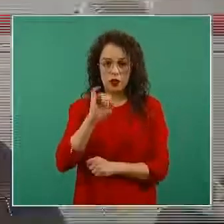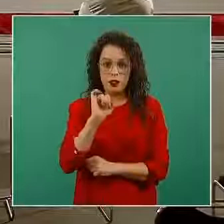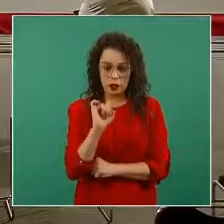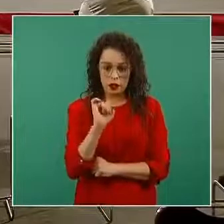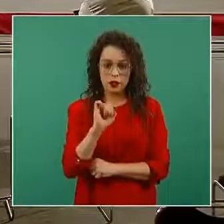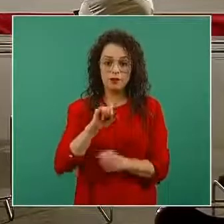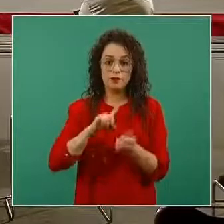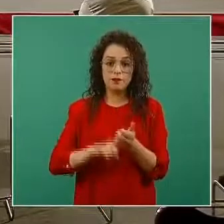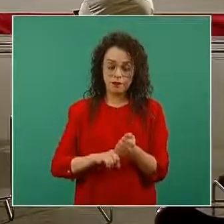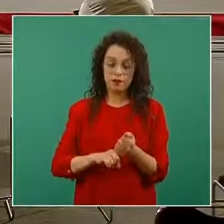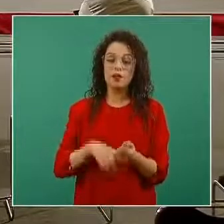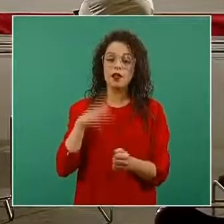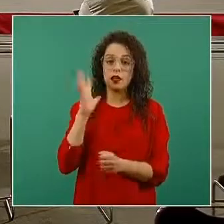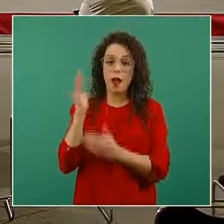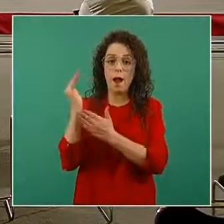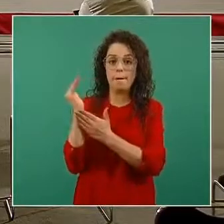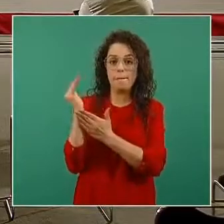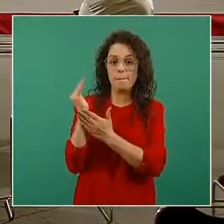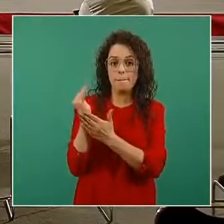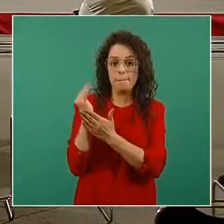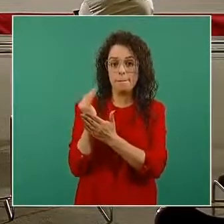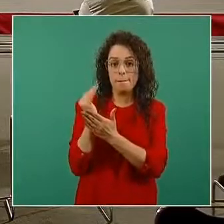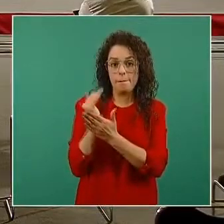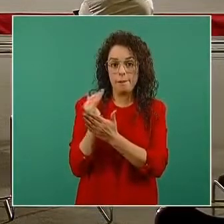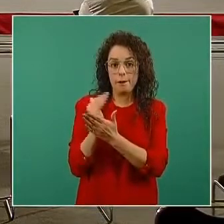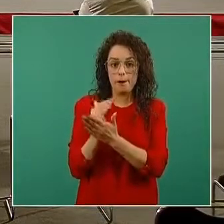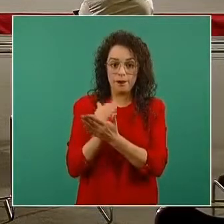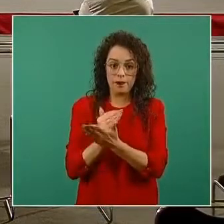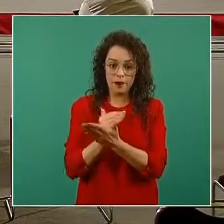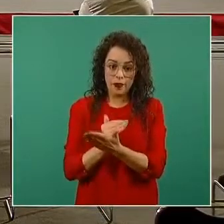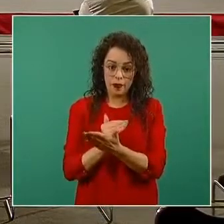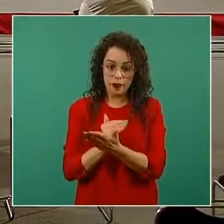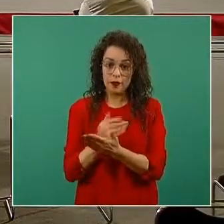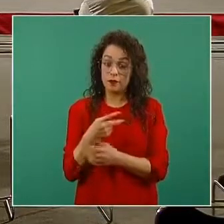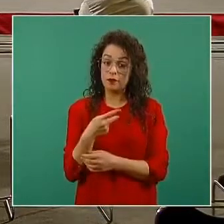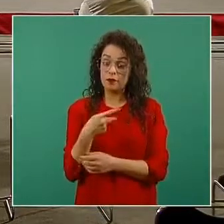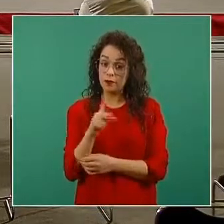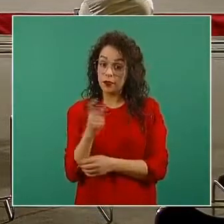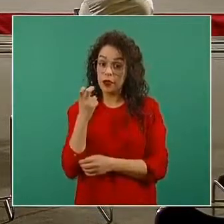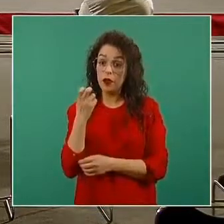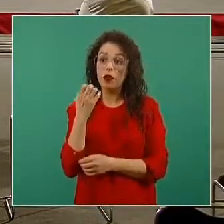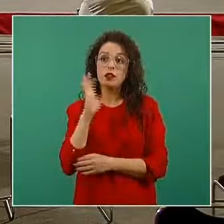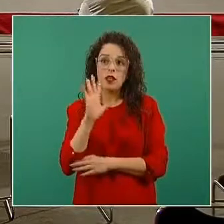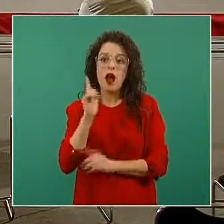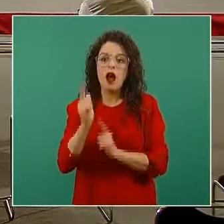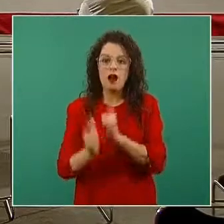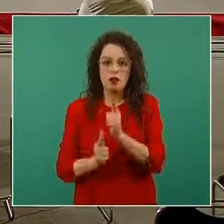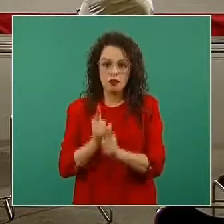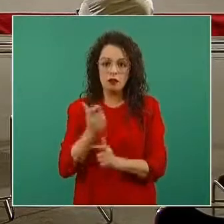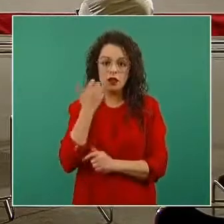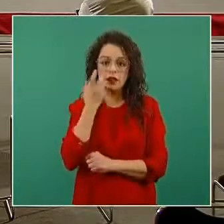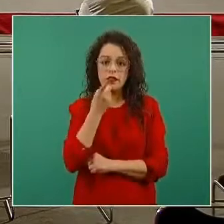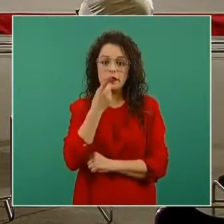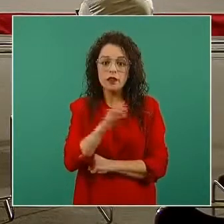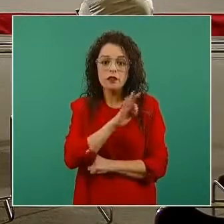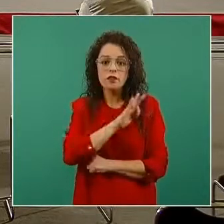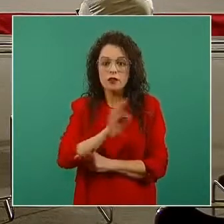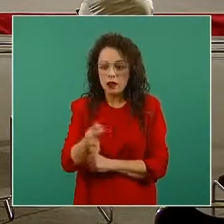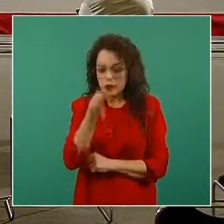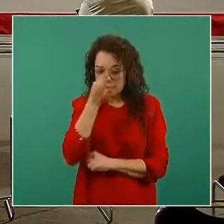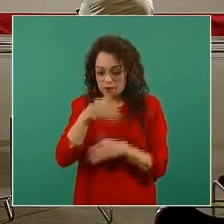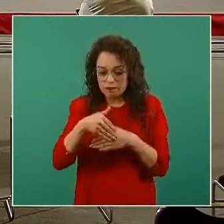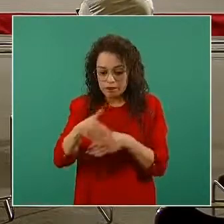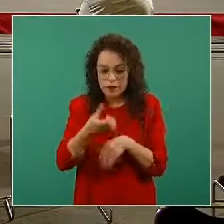una desaceleración de la disminución. Por lo tanto, podemos estar ya a pocas semanas de volver nuevamente a lo mejor